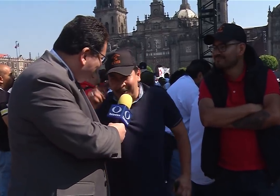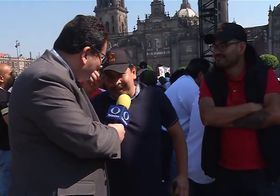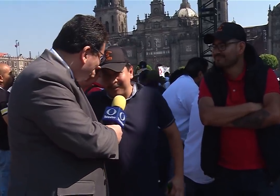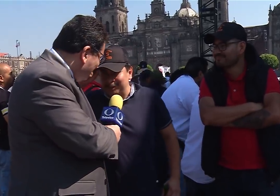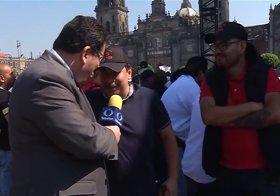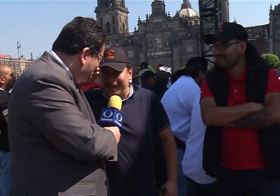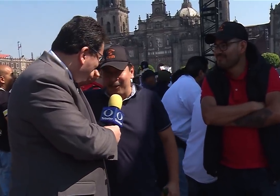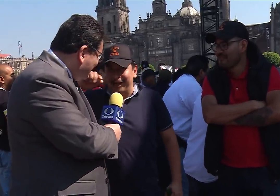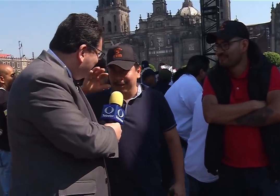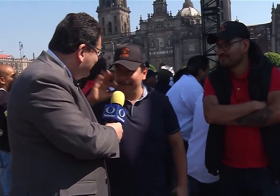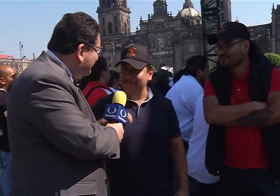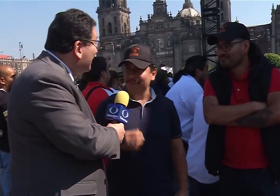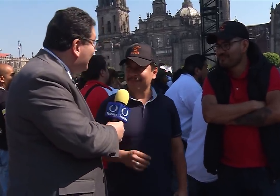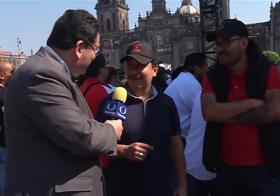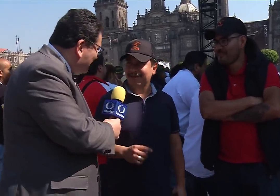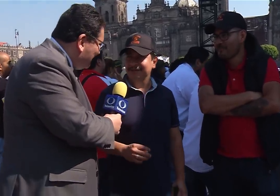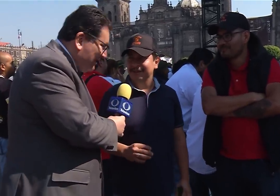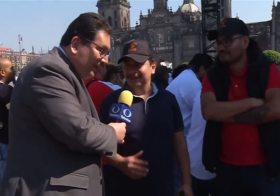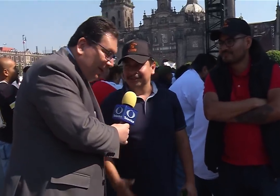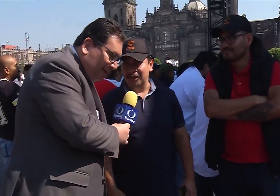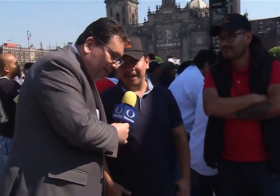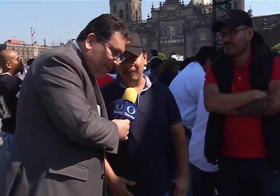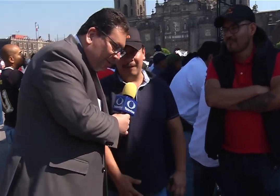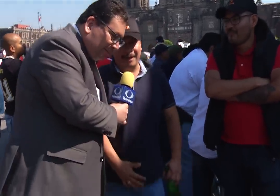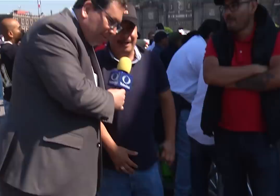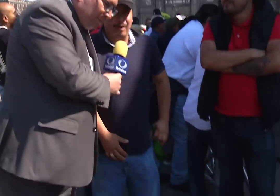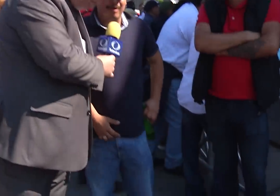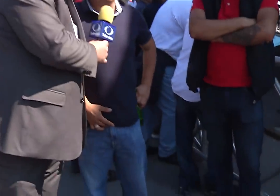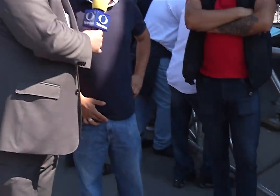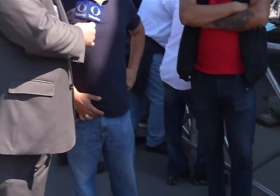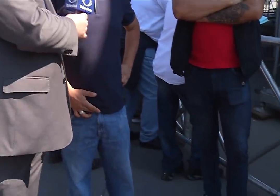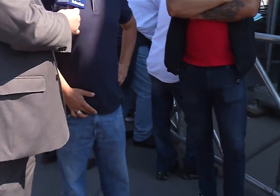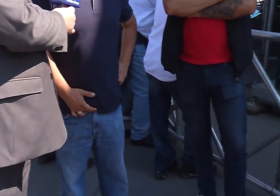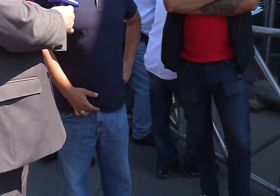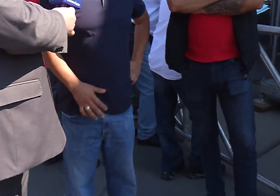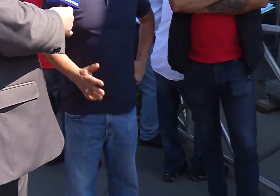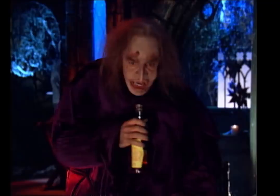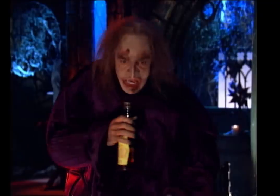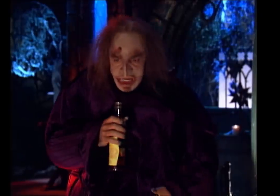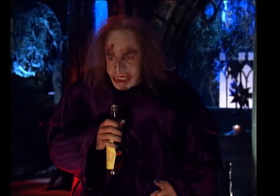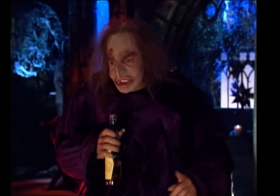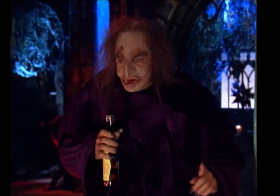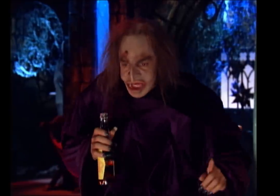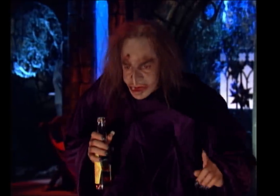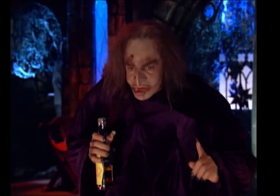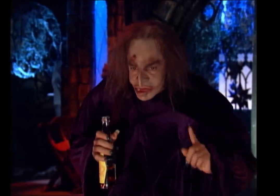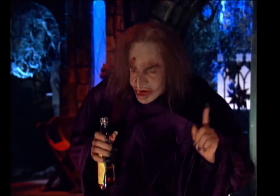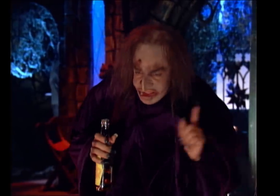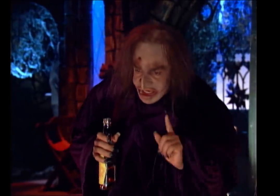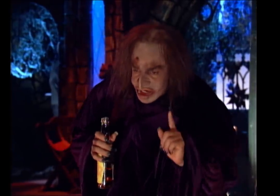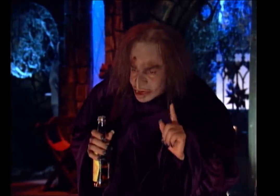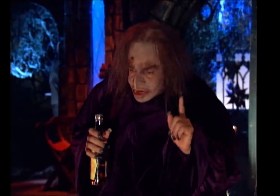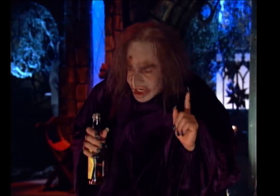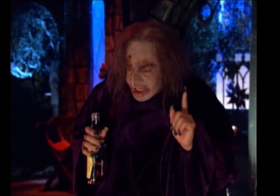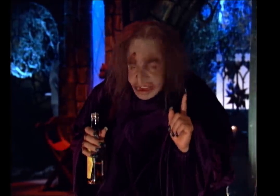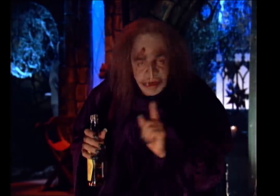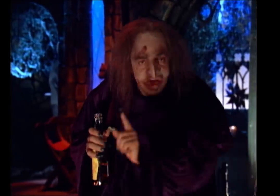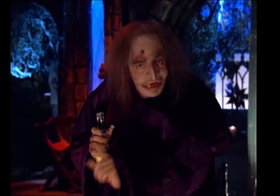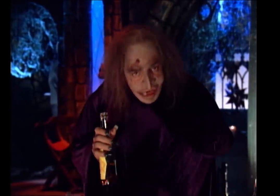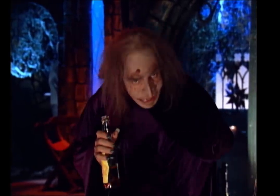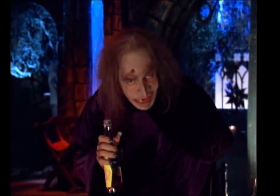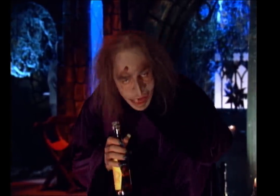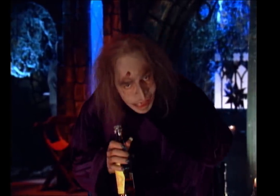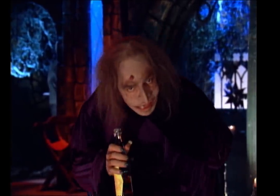tanto calor, ya tengo siquiera una, ¿no? A discutir. Siquiera una para el calor. Un diálogo social abierto. La historia de un cuate que nunca se